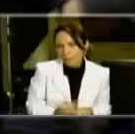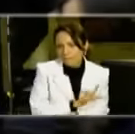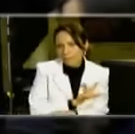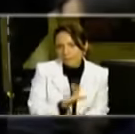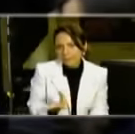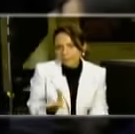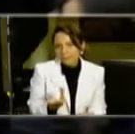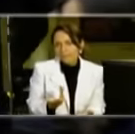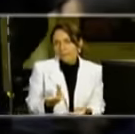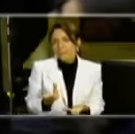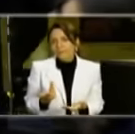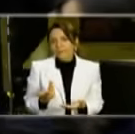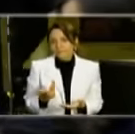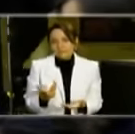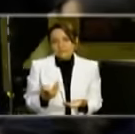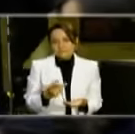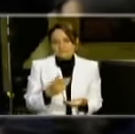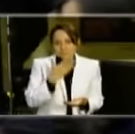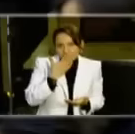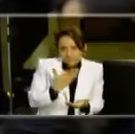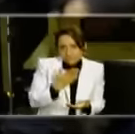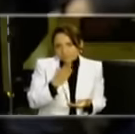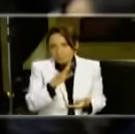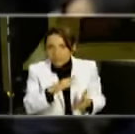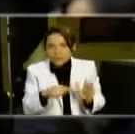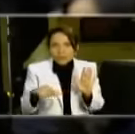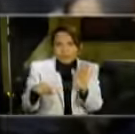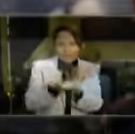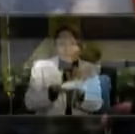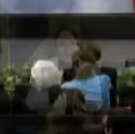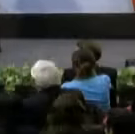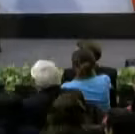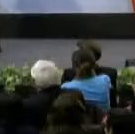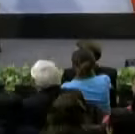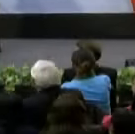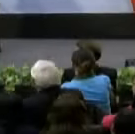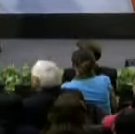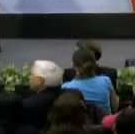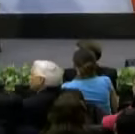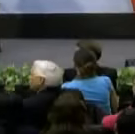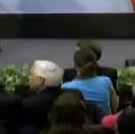que pasaría en este aspecto? Gracias.